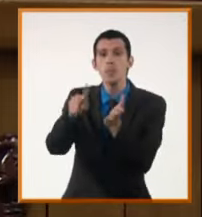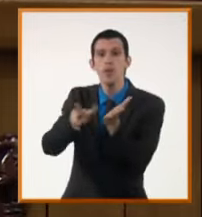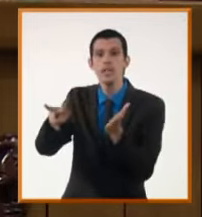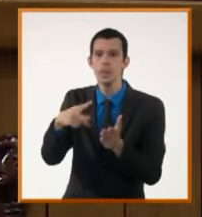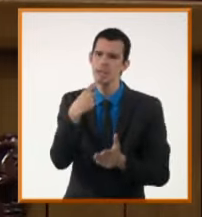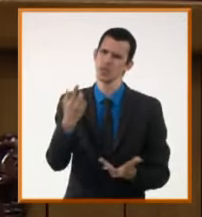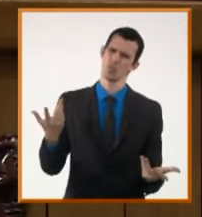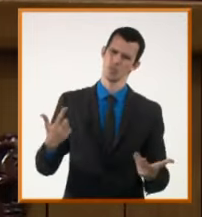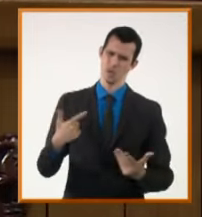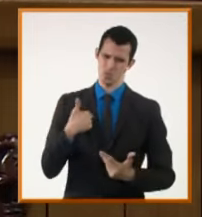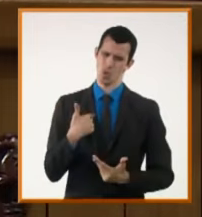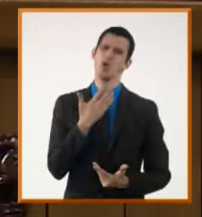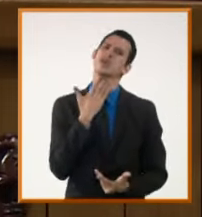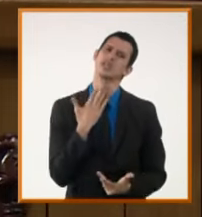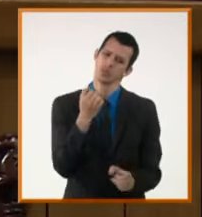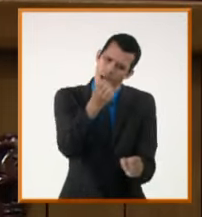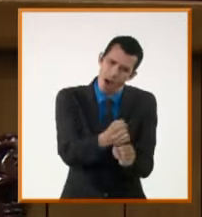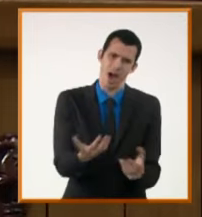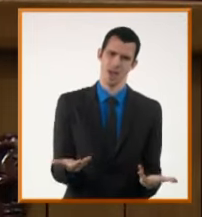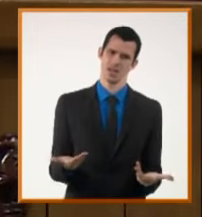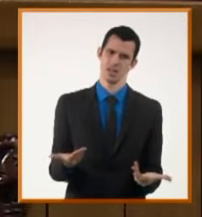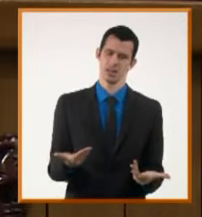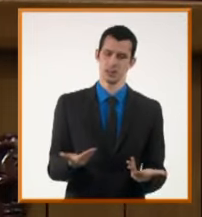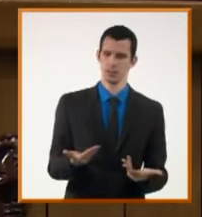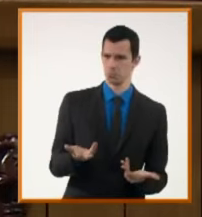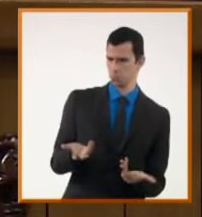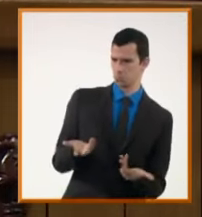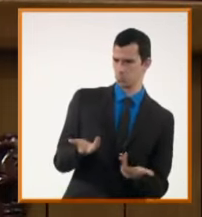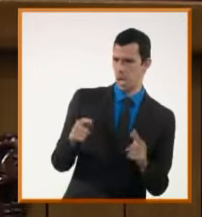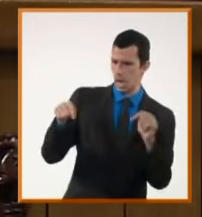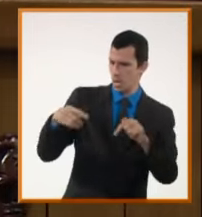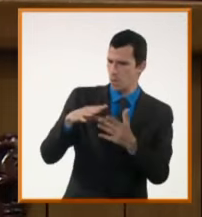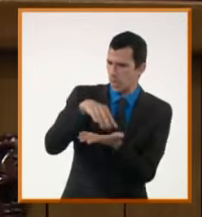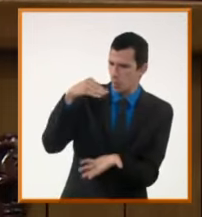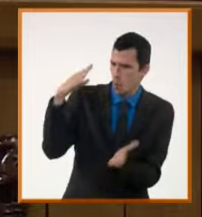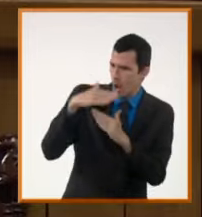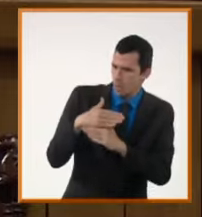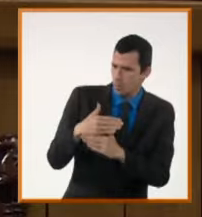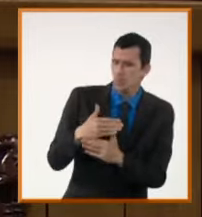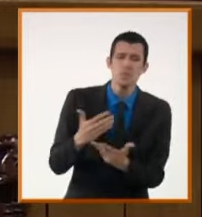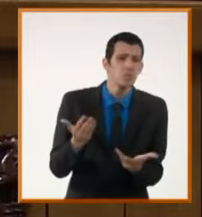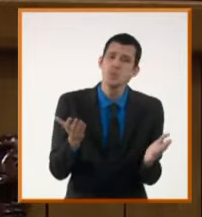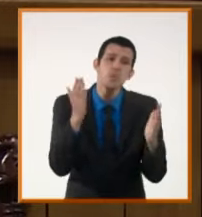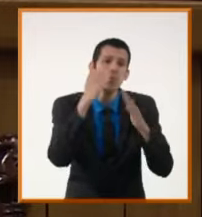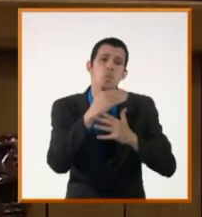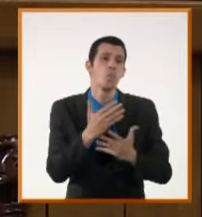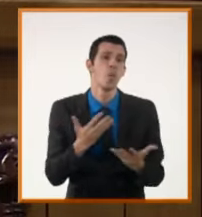que ocupe esas personas y que genere también